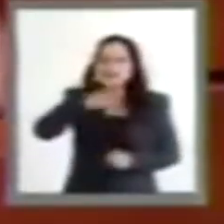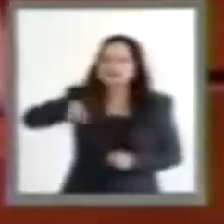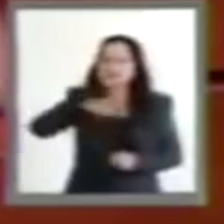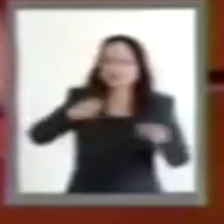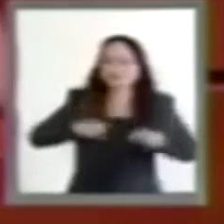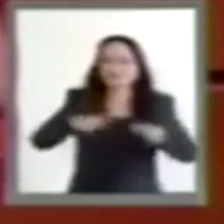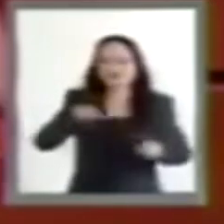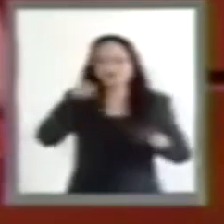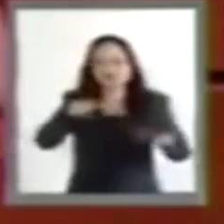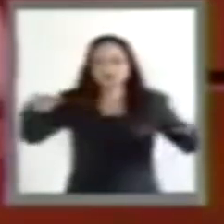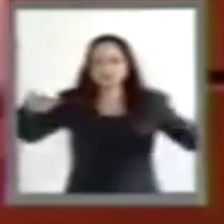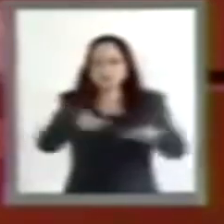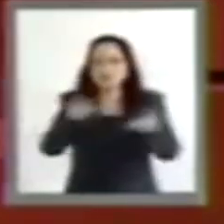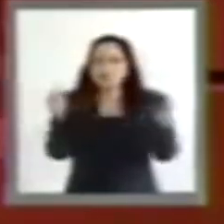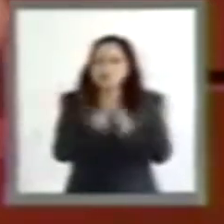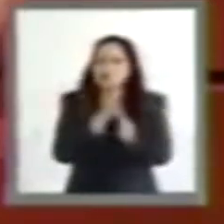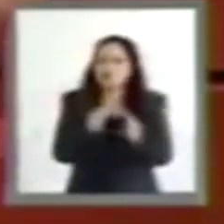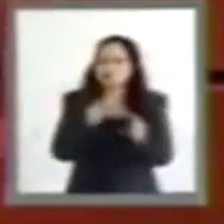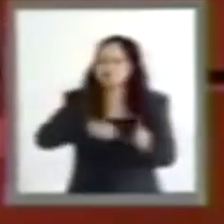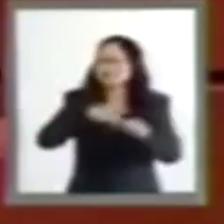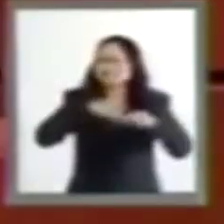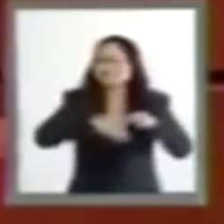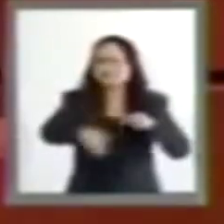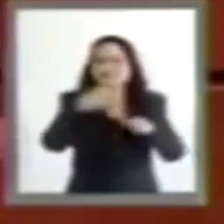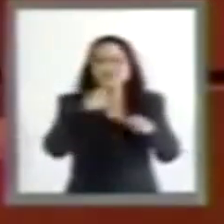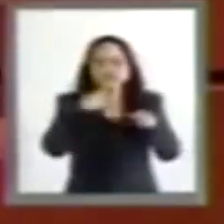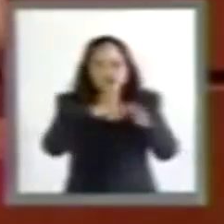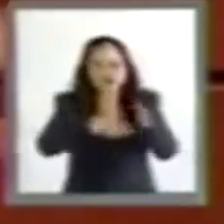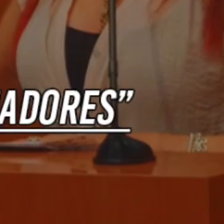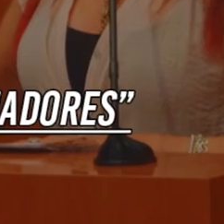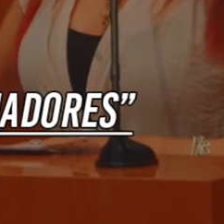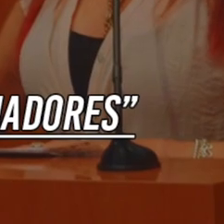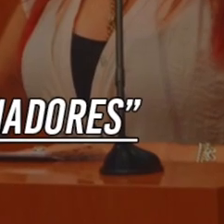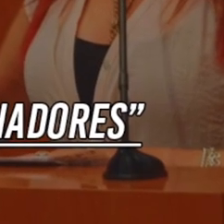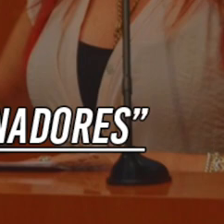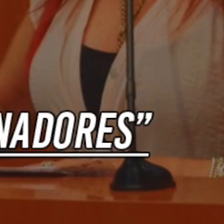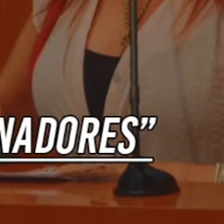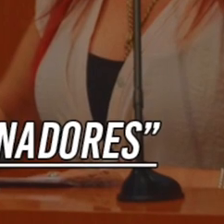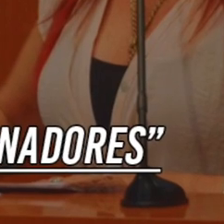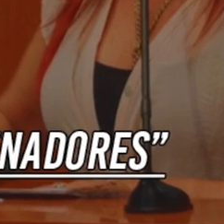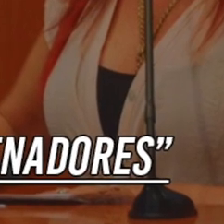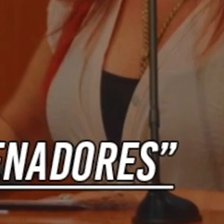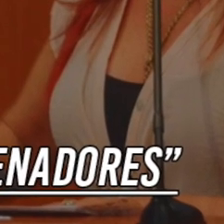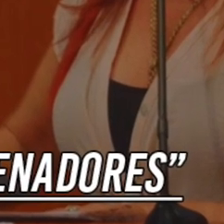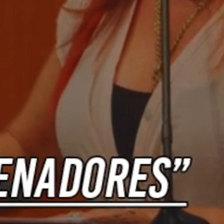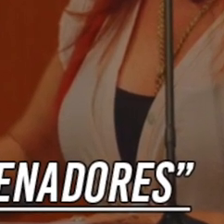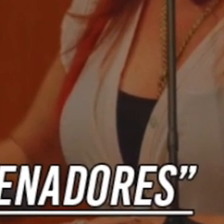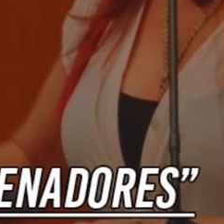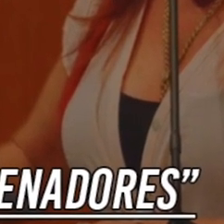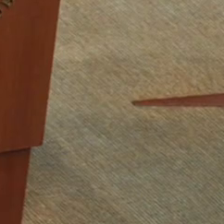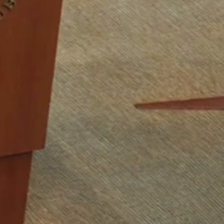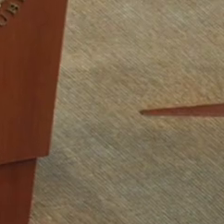futboleros, lo recibió con alfombra roja y caravana. Y número 1. Cuando le llovieron insultos a